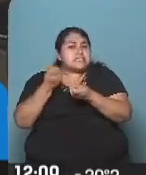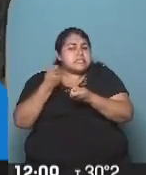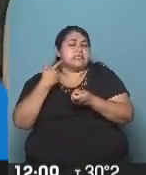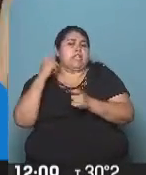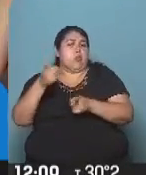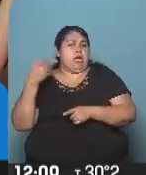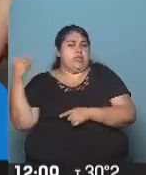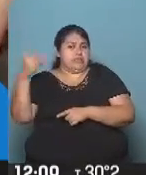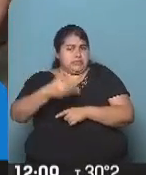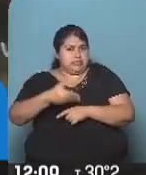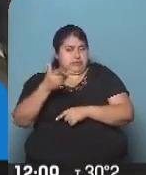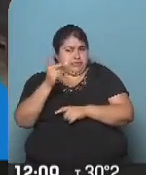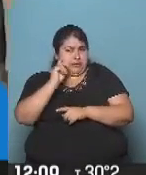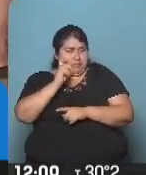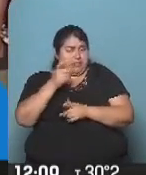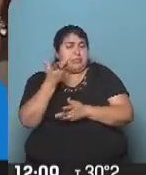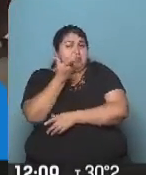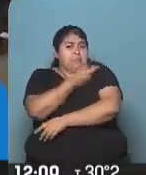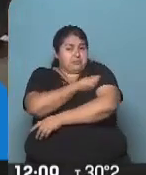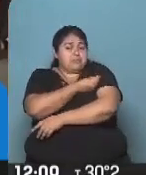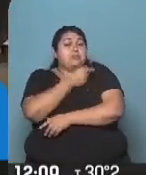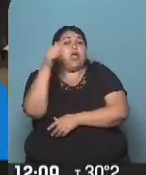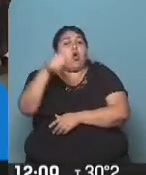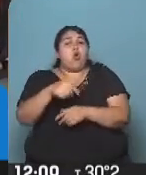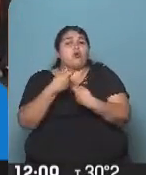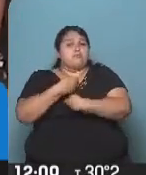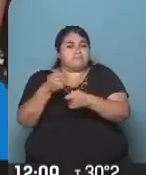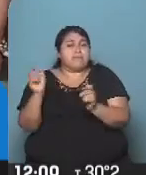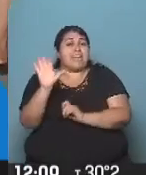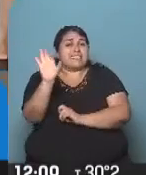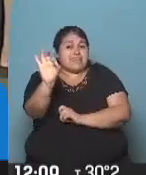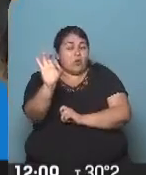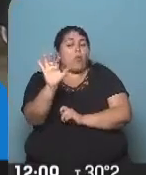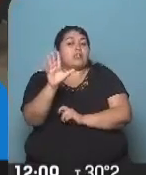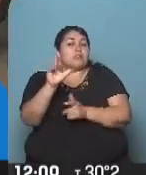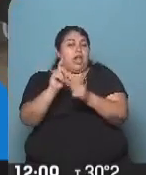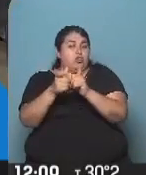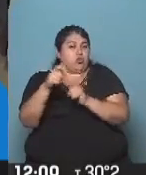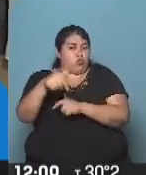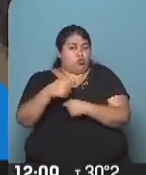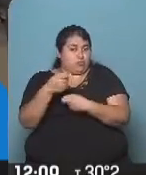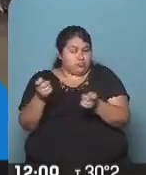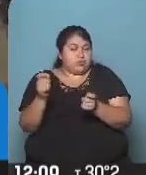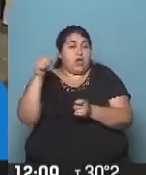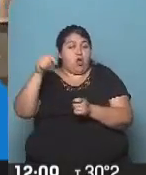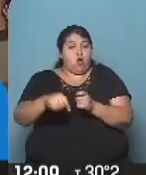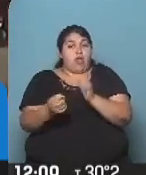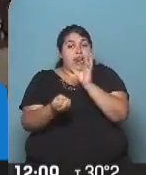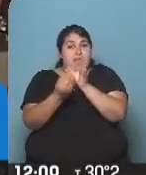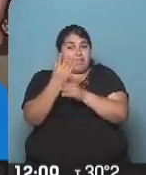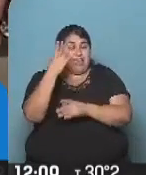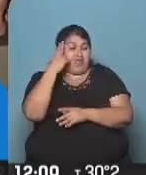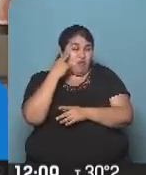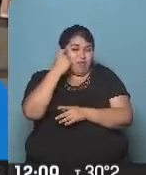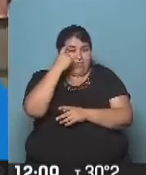y ser vacunados. Se dan 50 turnos extra web todos los días en este lugar a partir de las 9, 10 de la mañana.